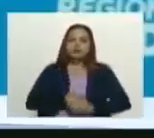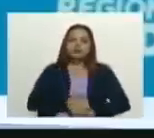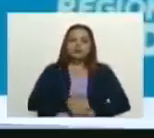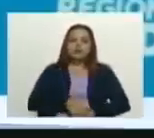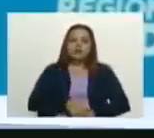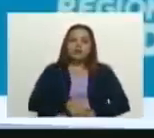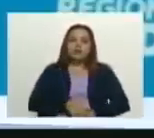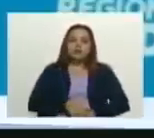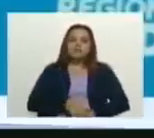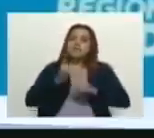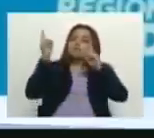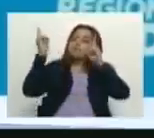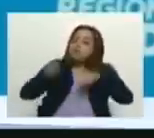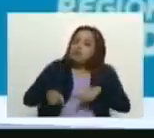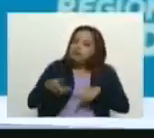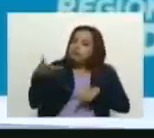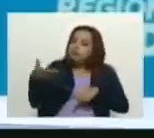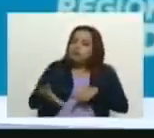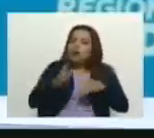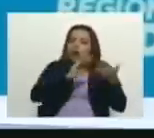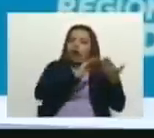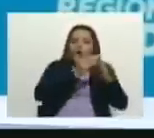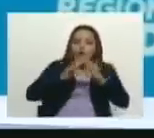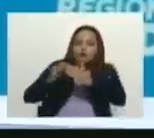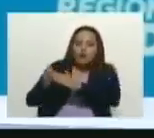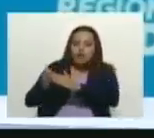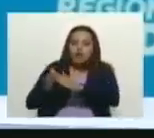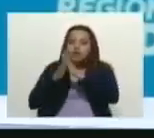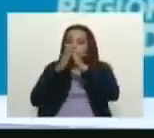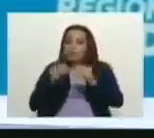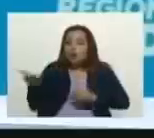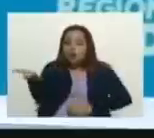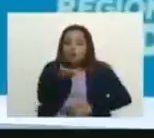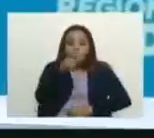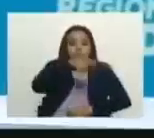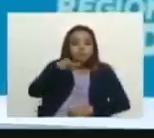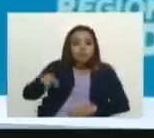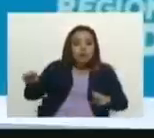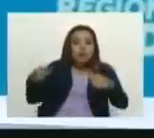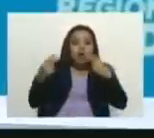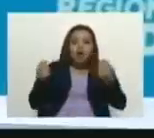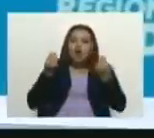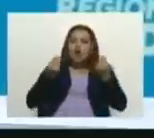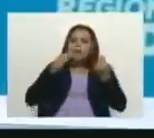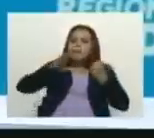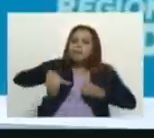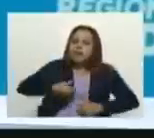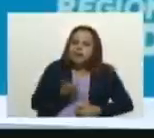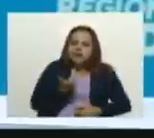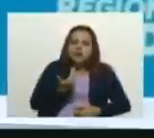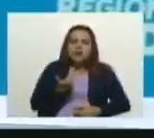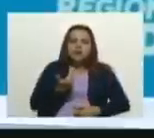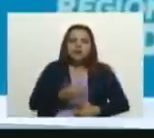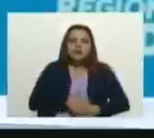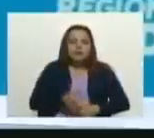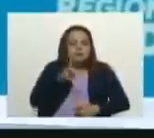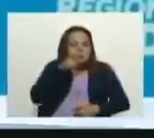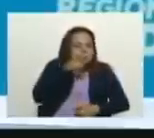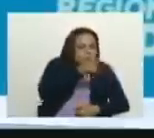Pero también para las comunidades, para todo el mundo. ¿Cómo uno puede, metiendo la